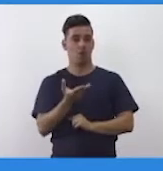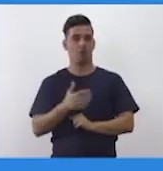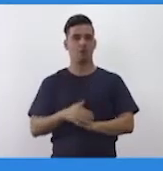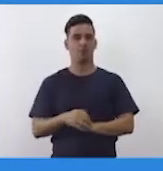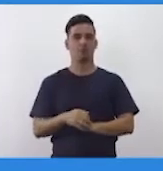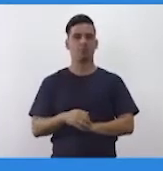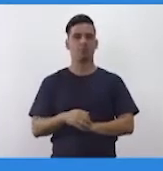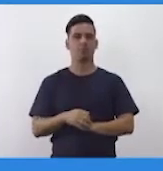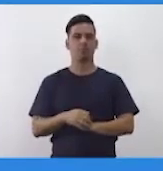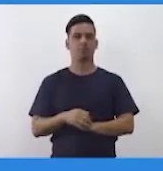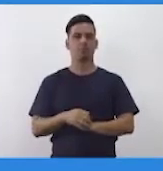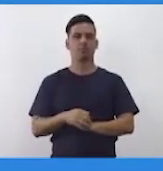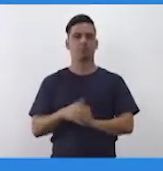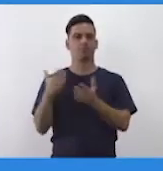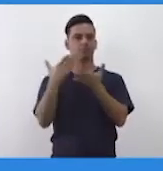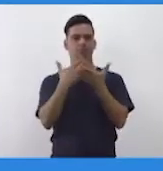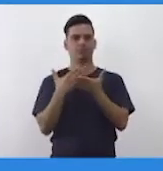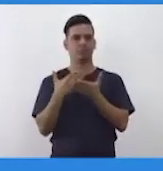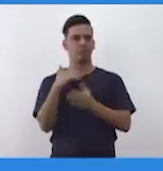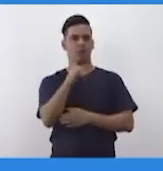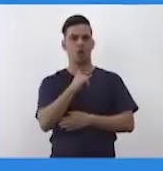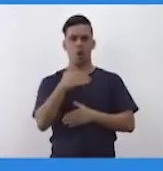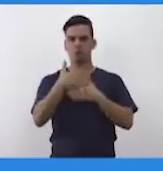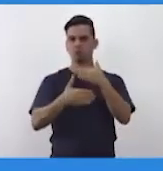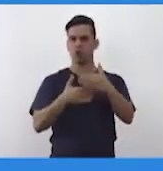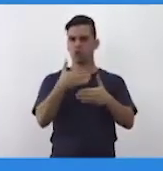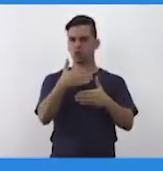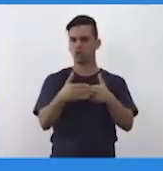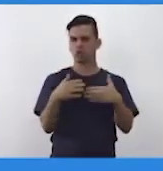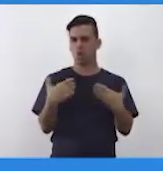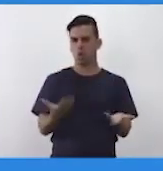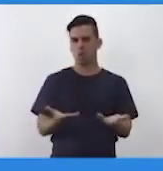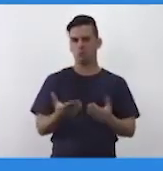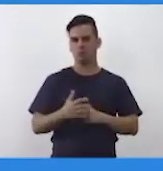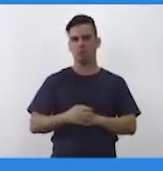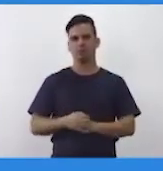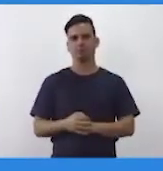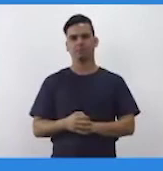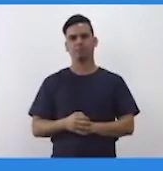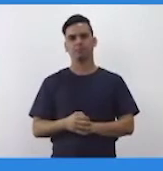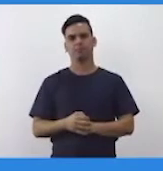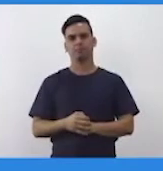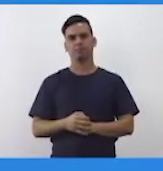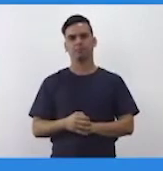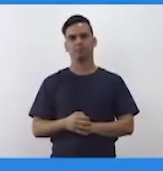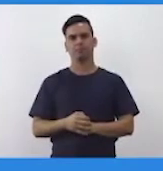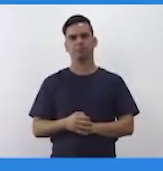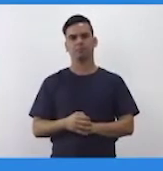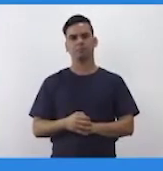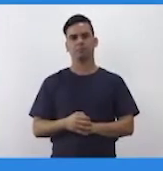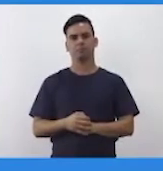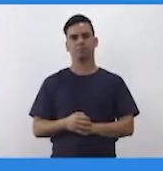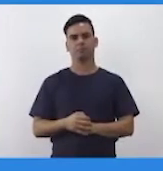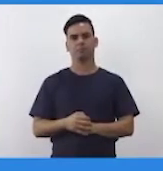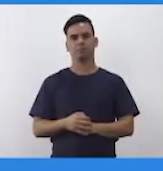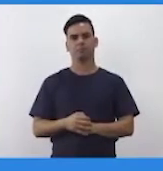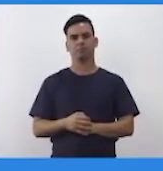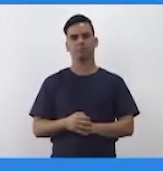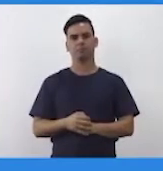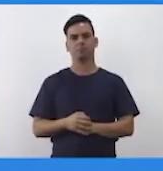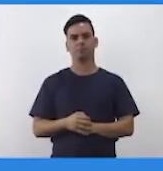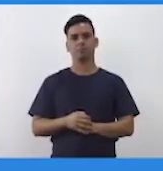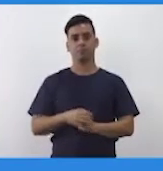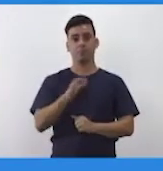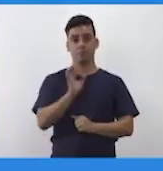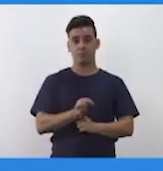este proceso y vamos a hacer referencia a que en el mismo ocurren 3